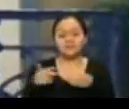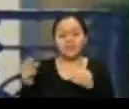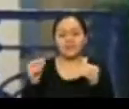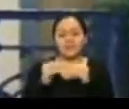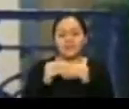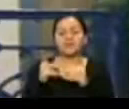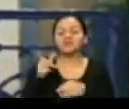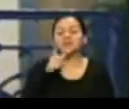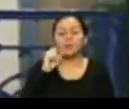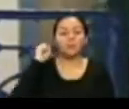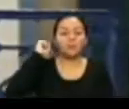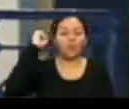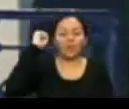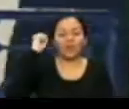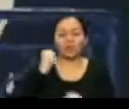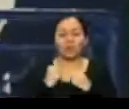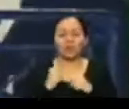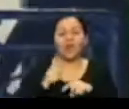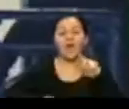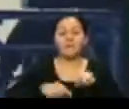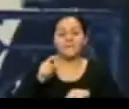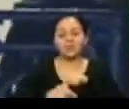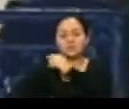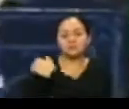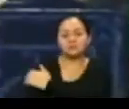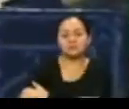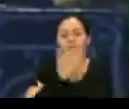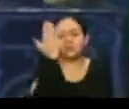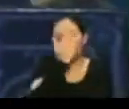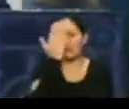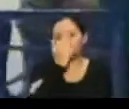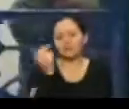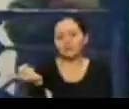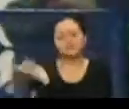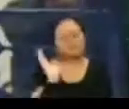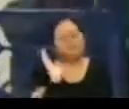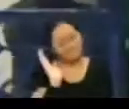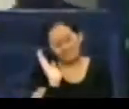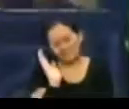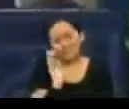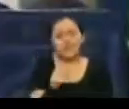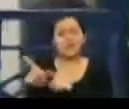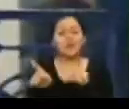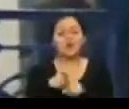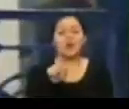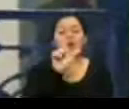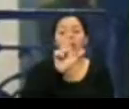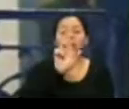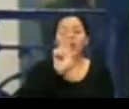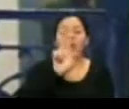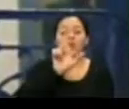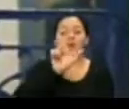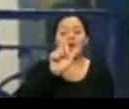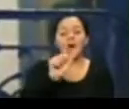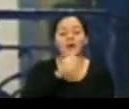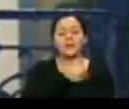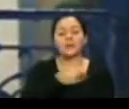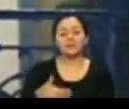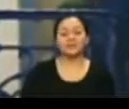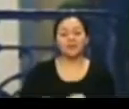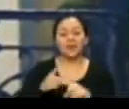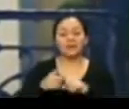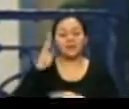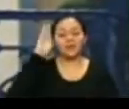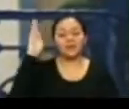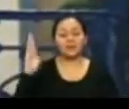poderosa, su medio de comunicación. Miren lo que le están pasando a Lula en Brasil. Y ni siquiera